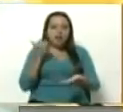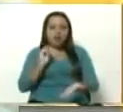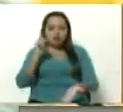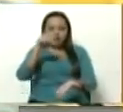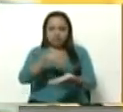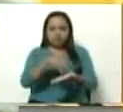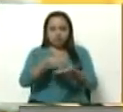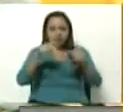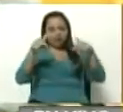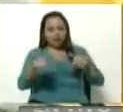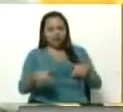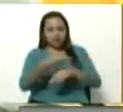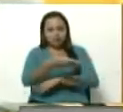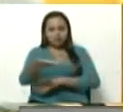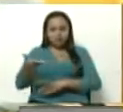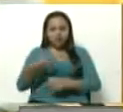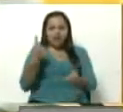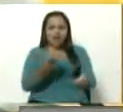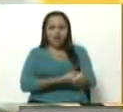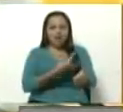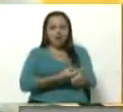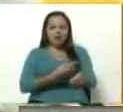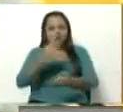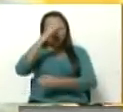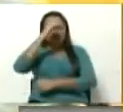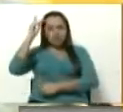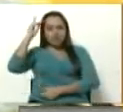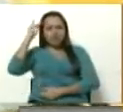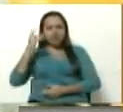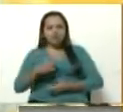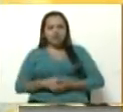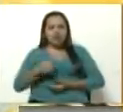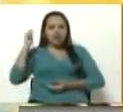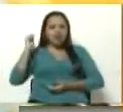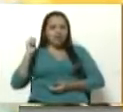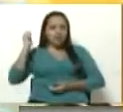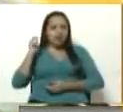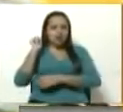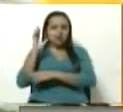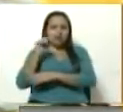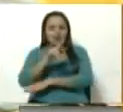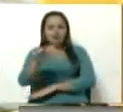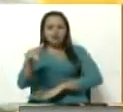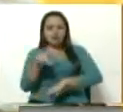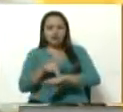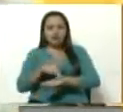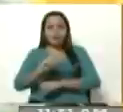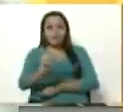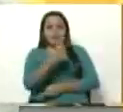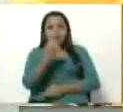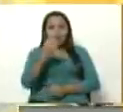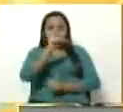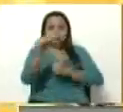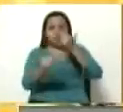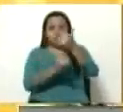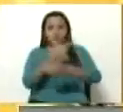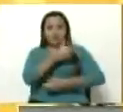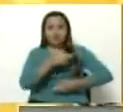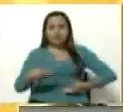presente, compañero, hermano Diosdado Cabello, diputado de la Asamblea Nacional, primer